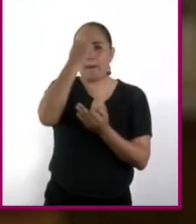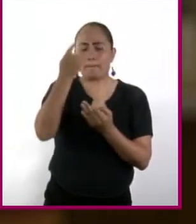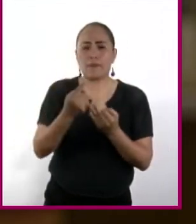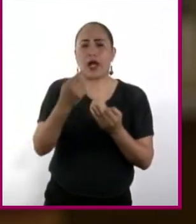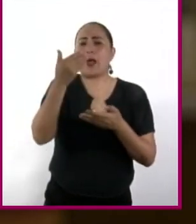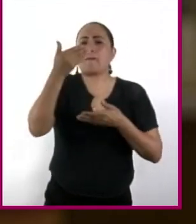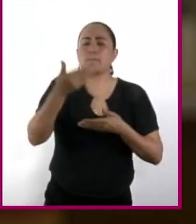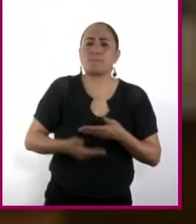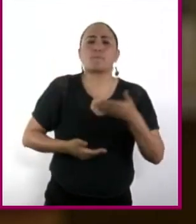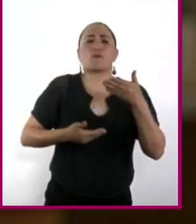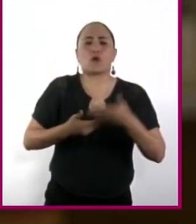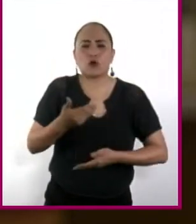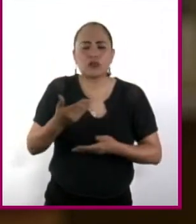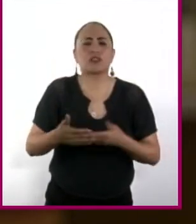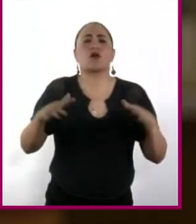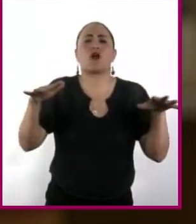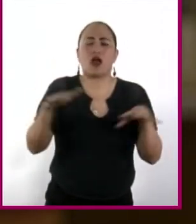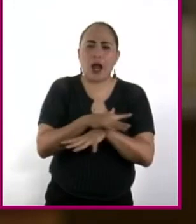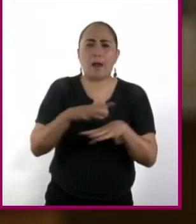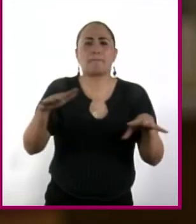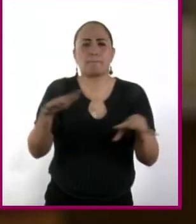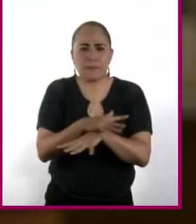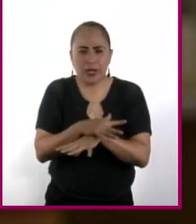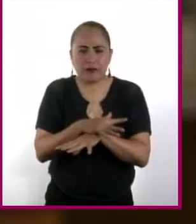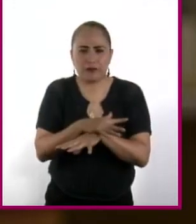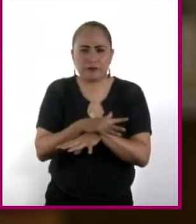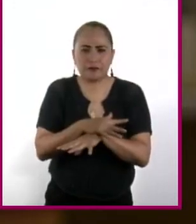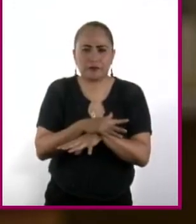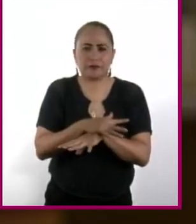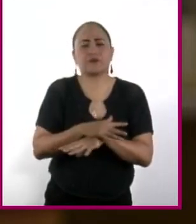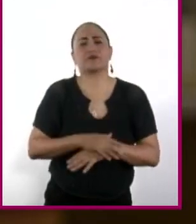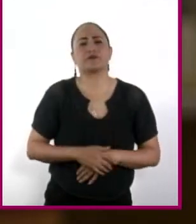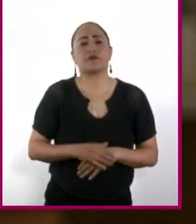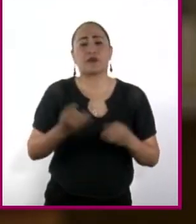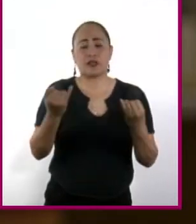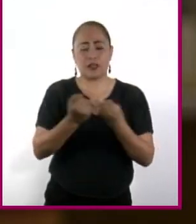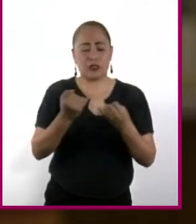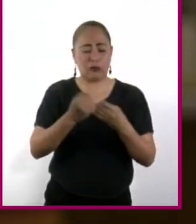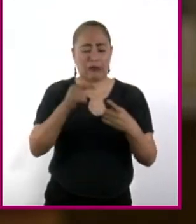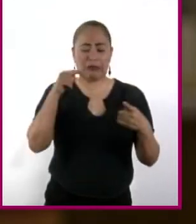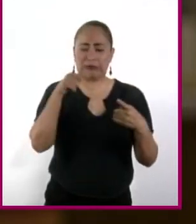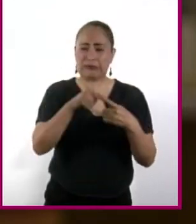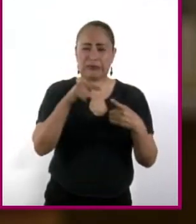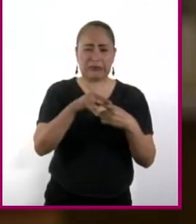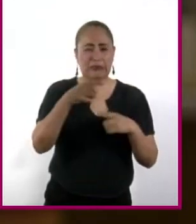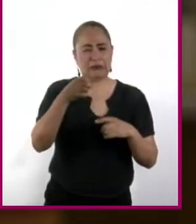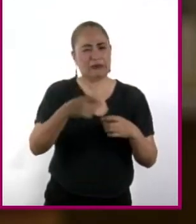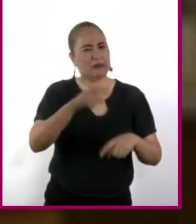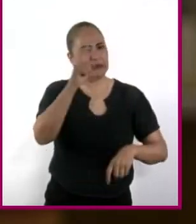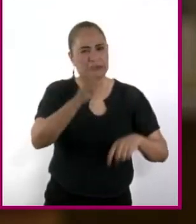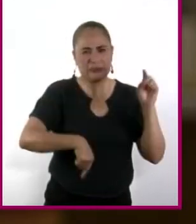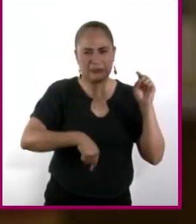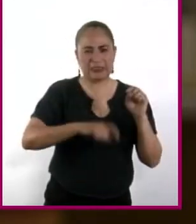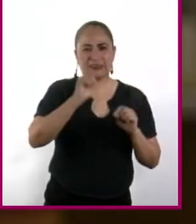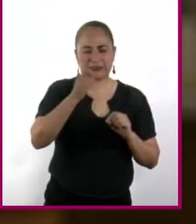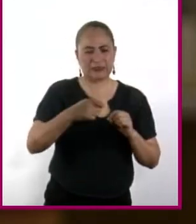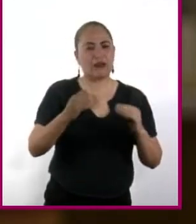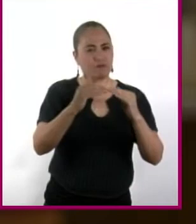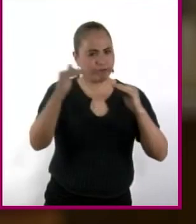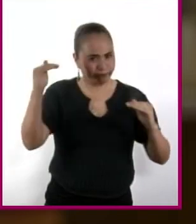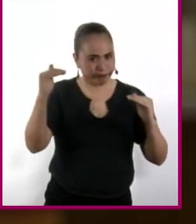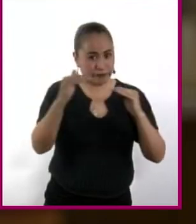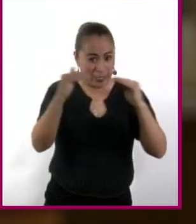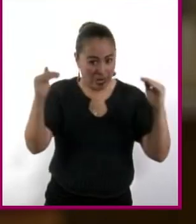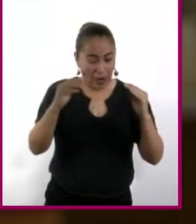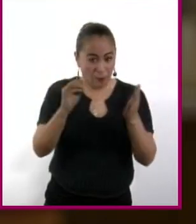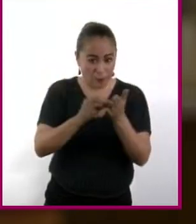proceso transformador y supere el rasgo más patente de nuestra región, la desigualdad.